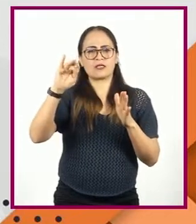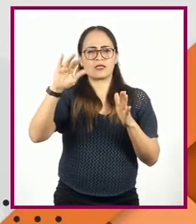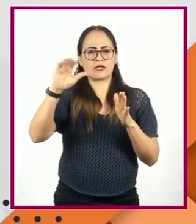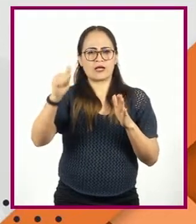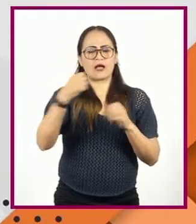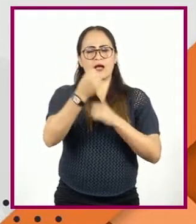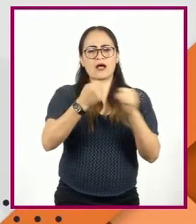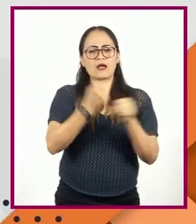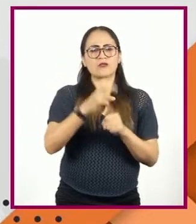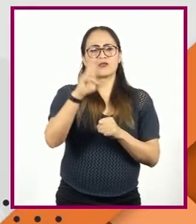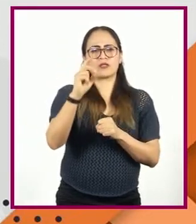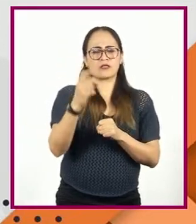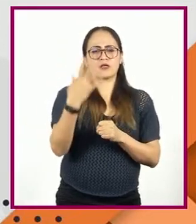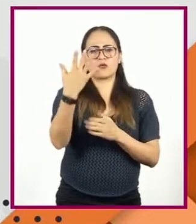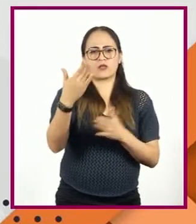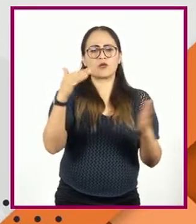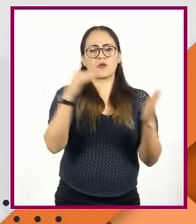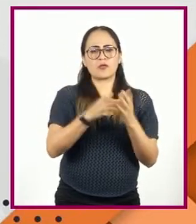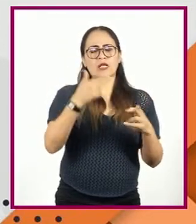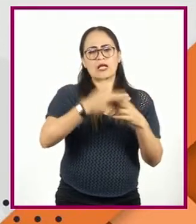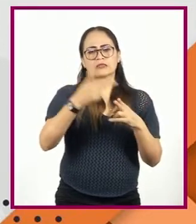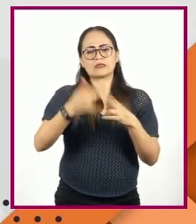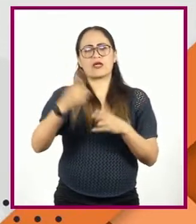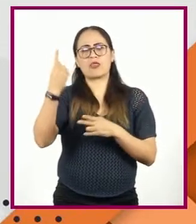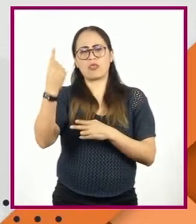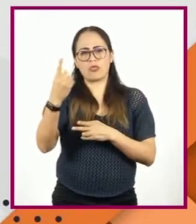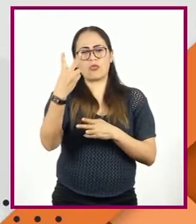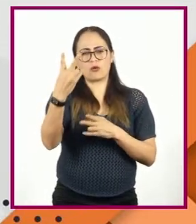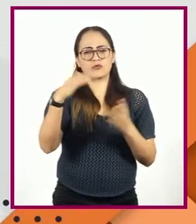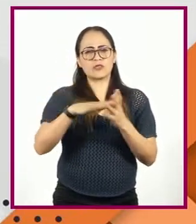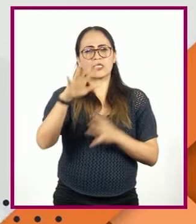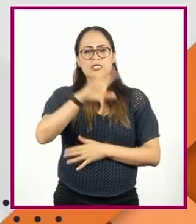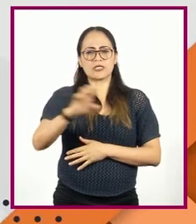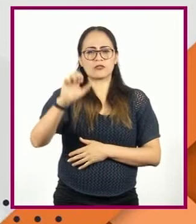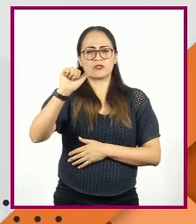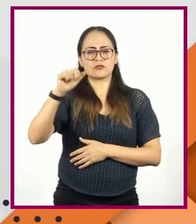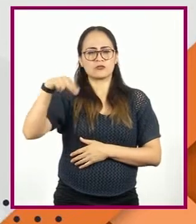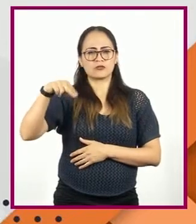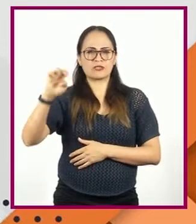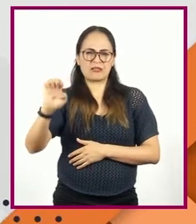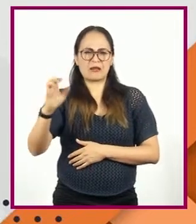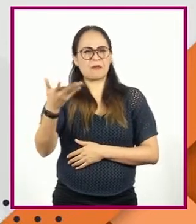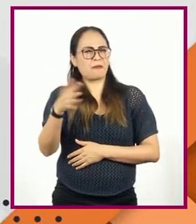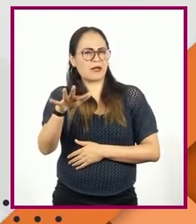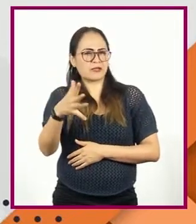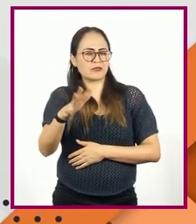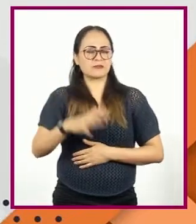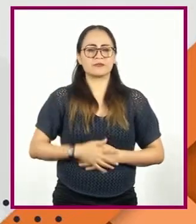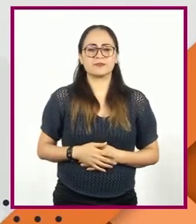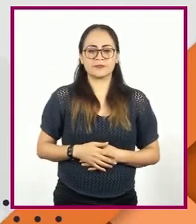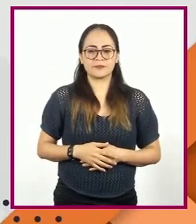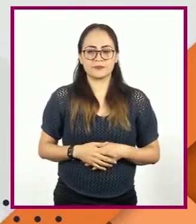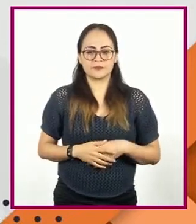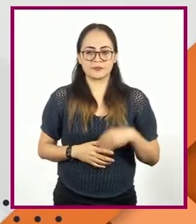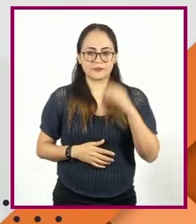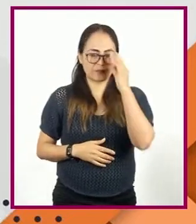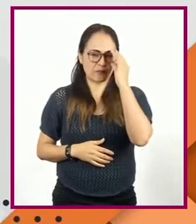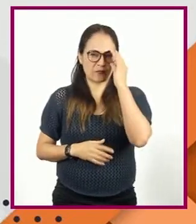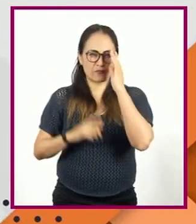del año 34.000 al 2.500 antes de nuestra era aproximadamente, y representa